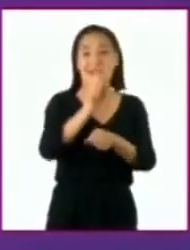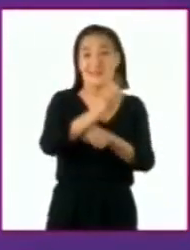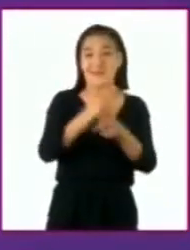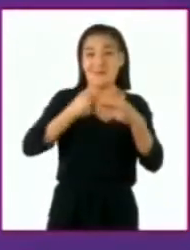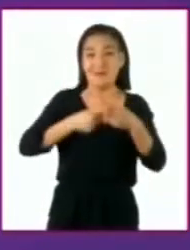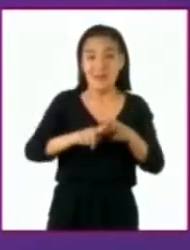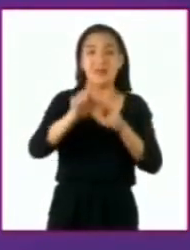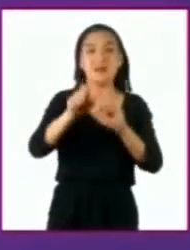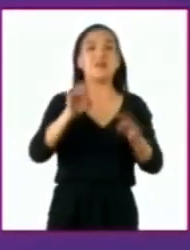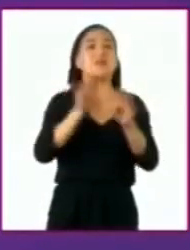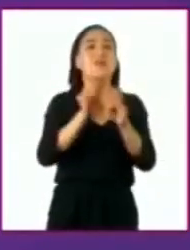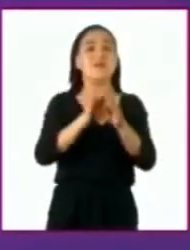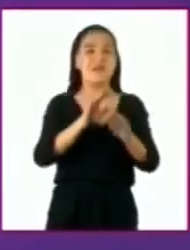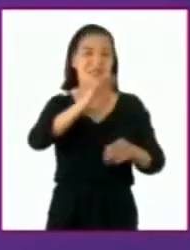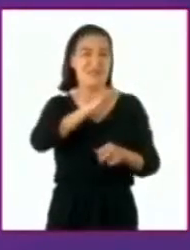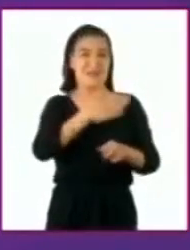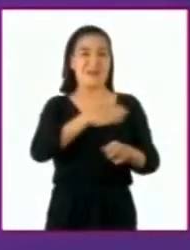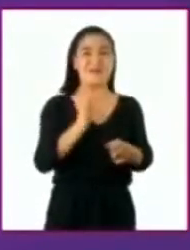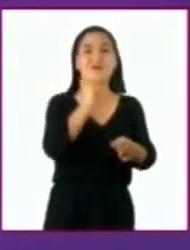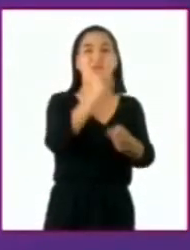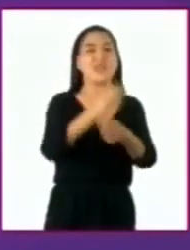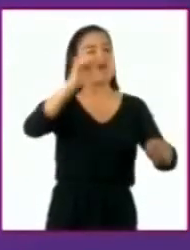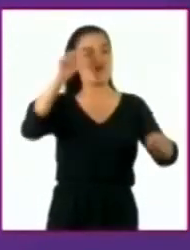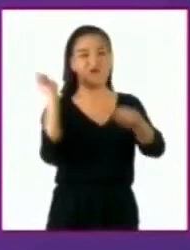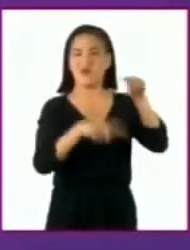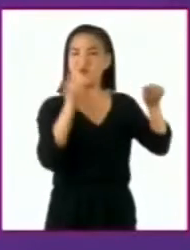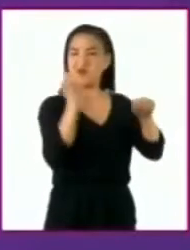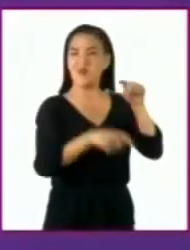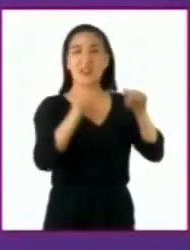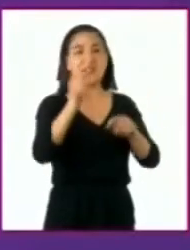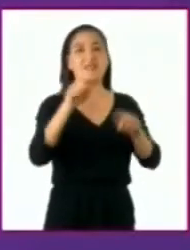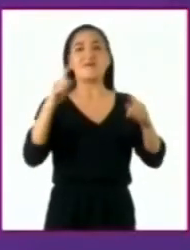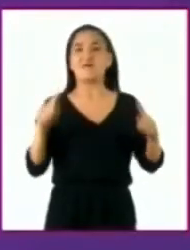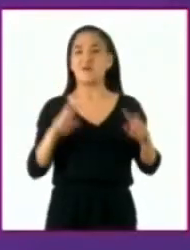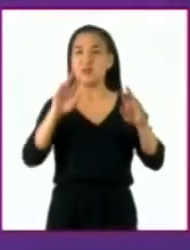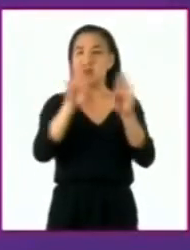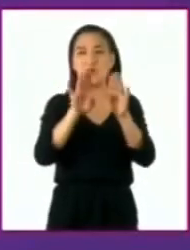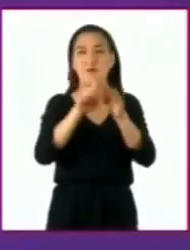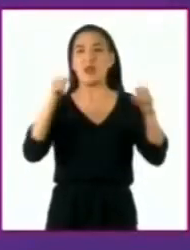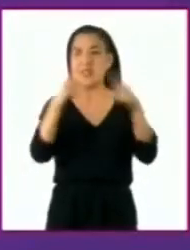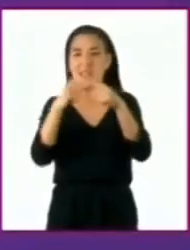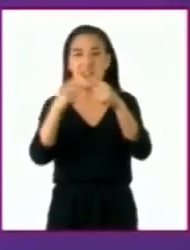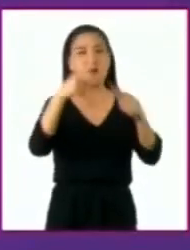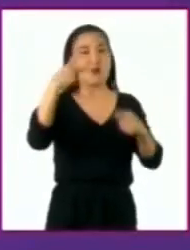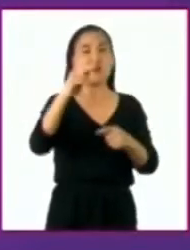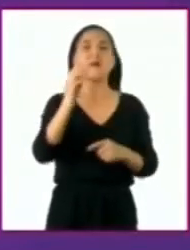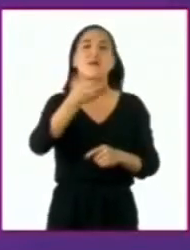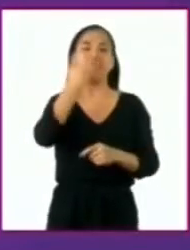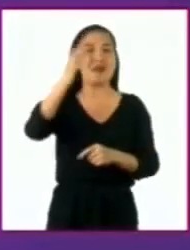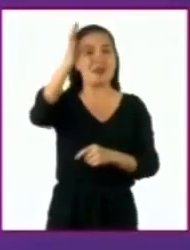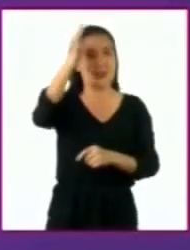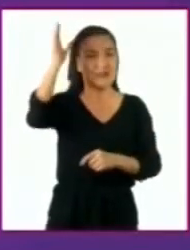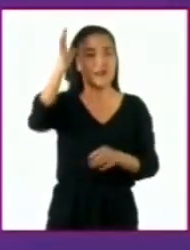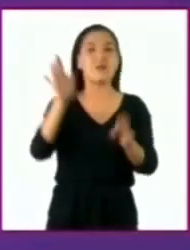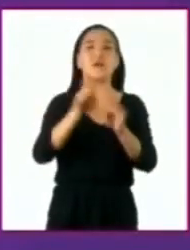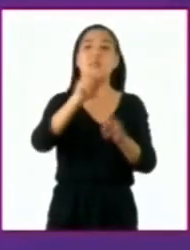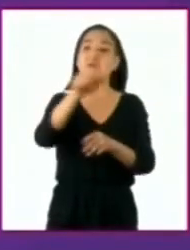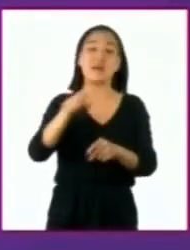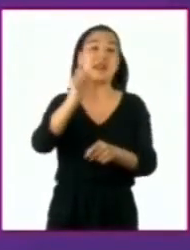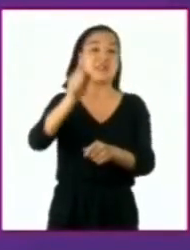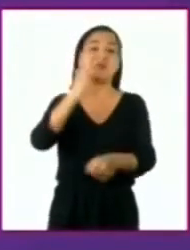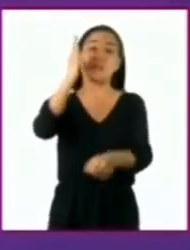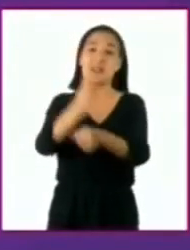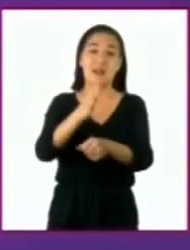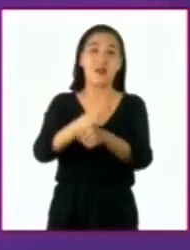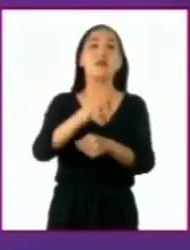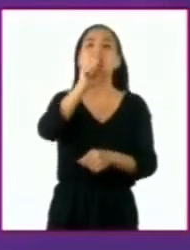destruyeron las estatuas de los dioses y templos. Además, quemaron los códices que encontraron porque los consideraban paganos, pretendiendo